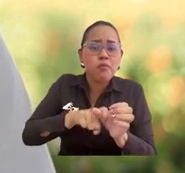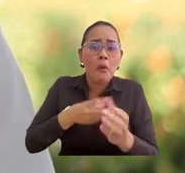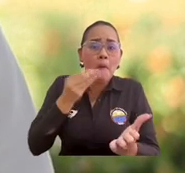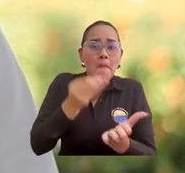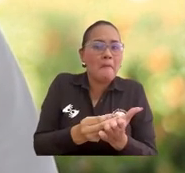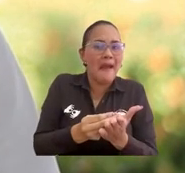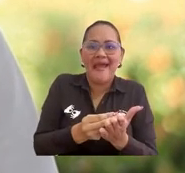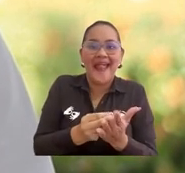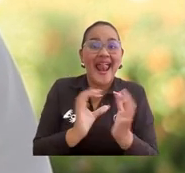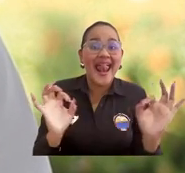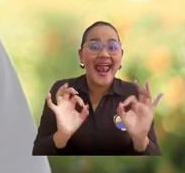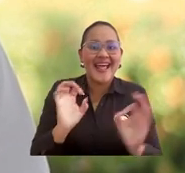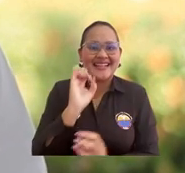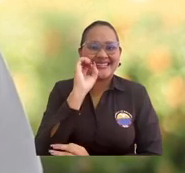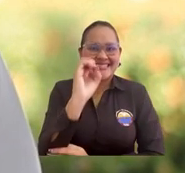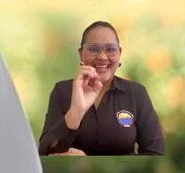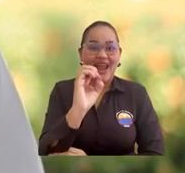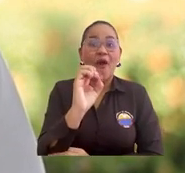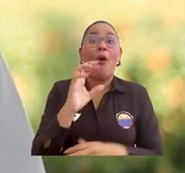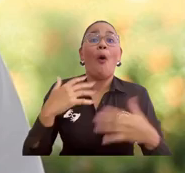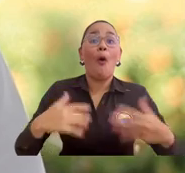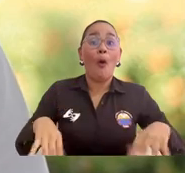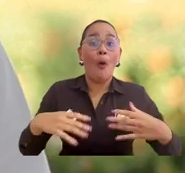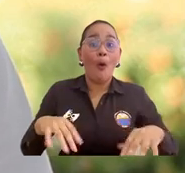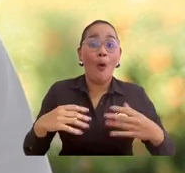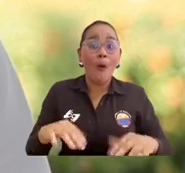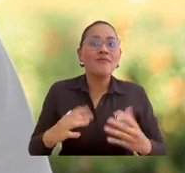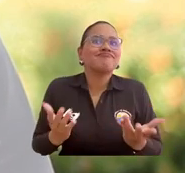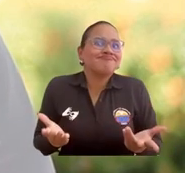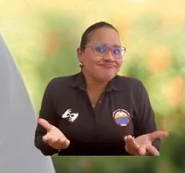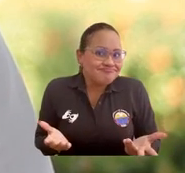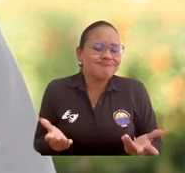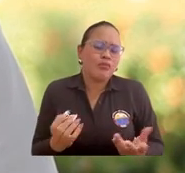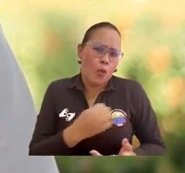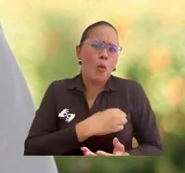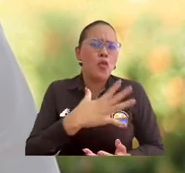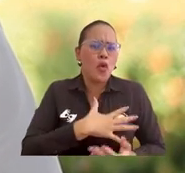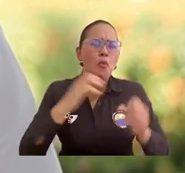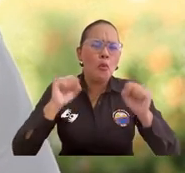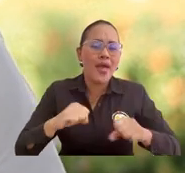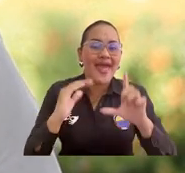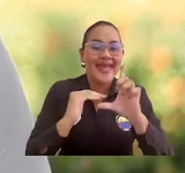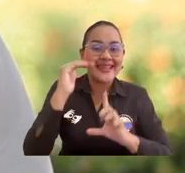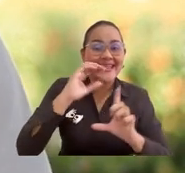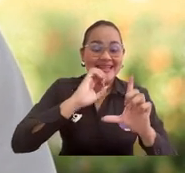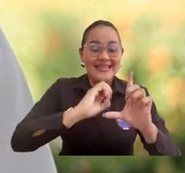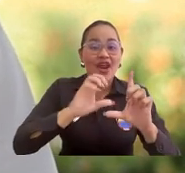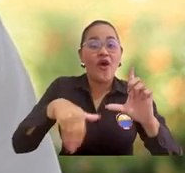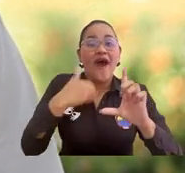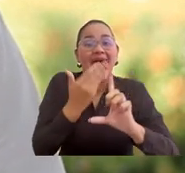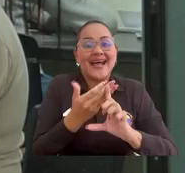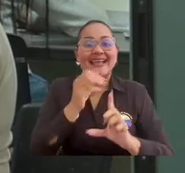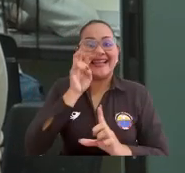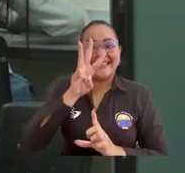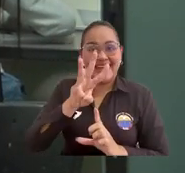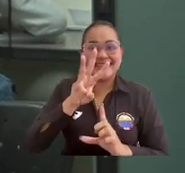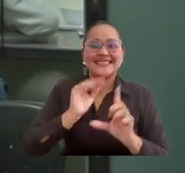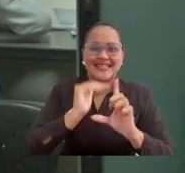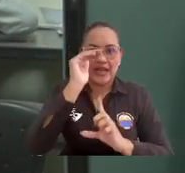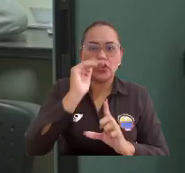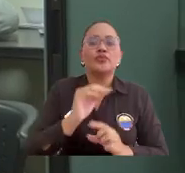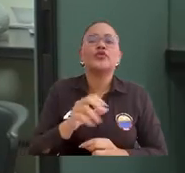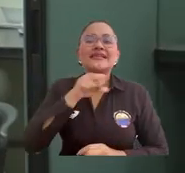estudiantes como potenciales beneficiario de matrícula cero que en esta oportunidad pueden ser de los extractos cero hasta el tres